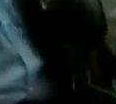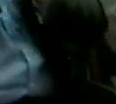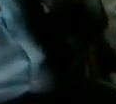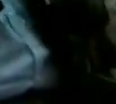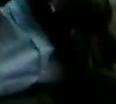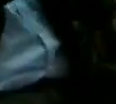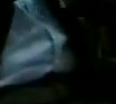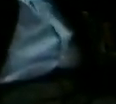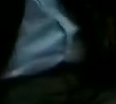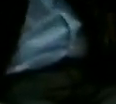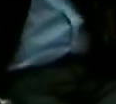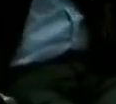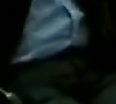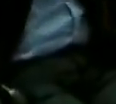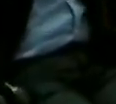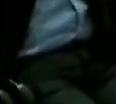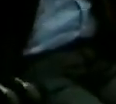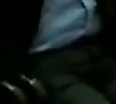Ya no, secretario.